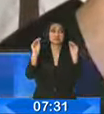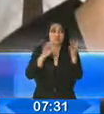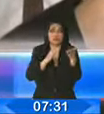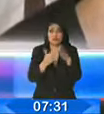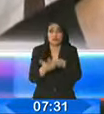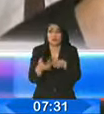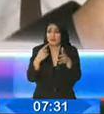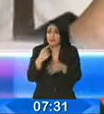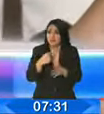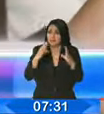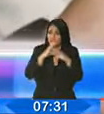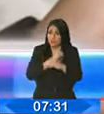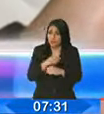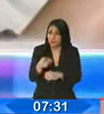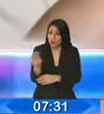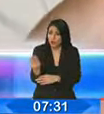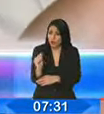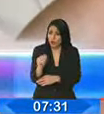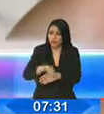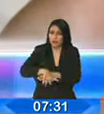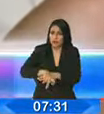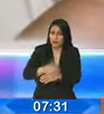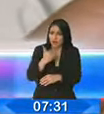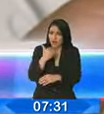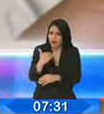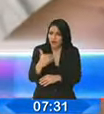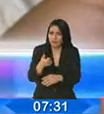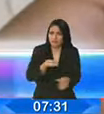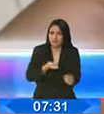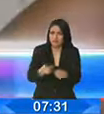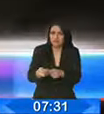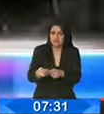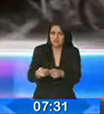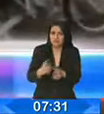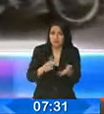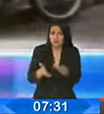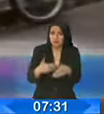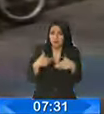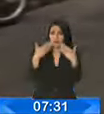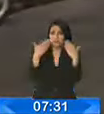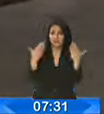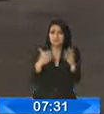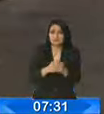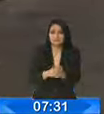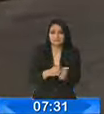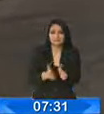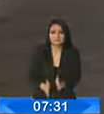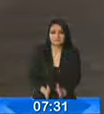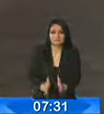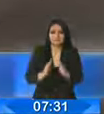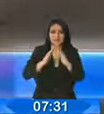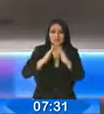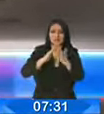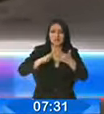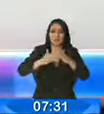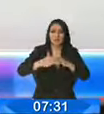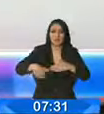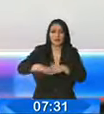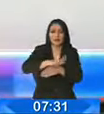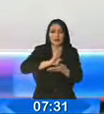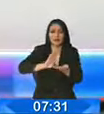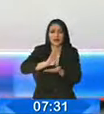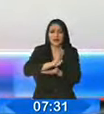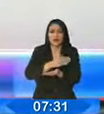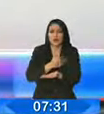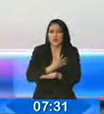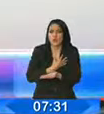en la noche que le habían robado y le habían apuñalado, algo así. Los restos serán velados en la casa comunal del sector, una vida que se